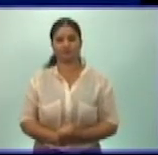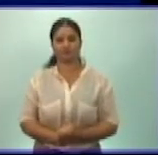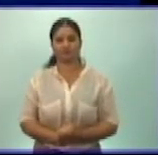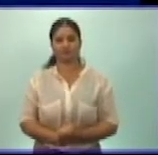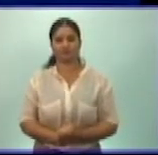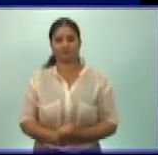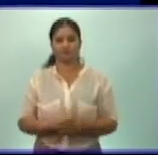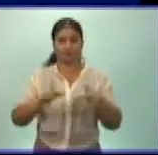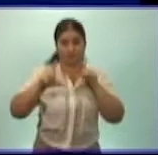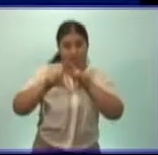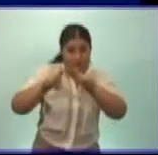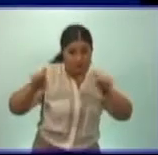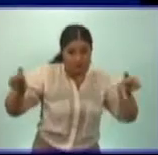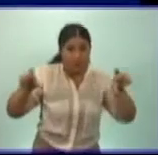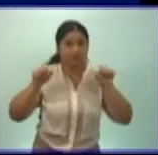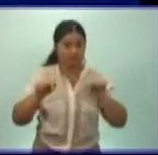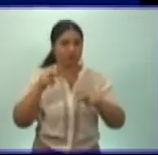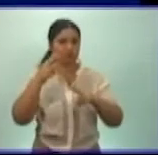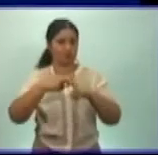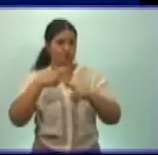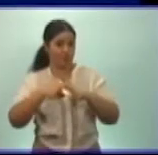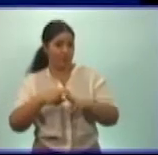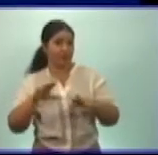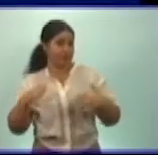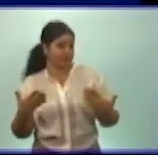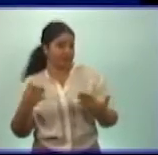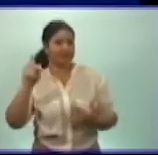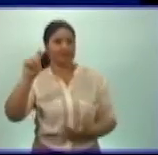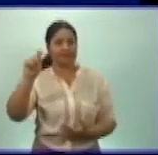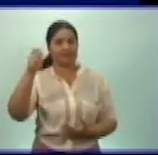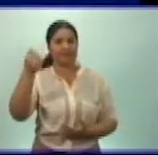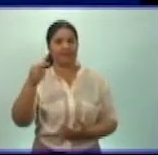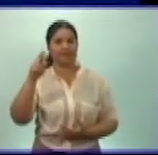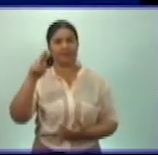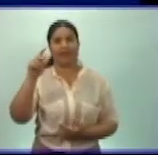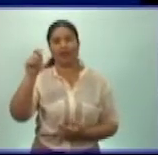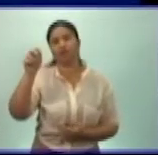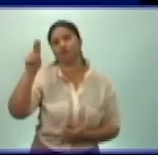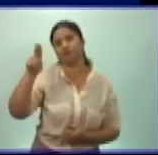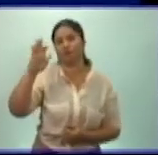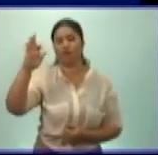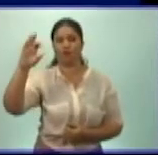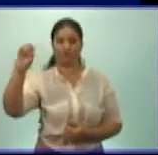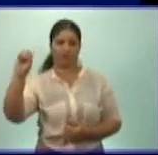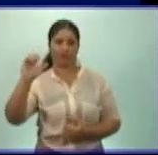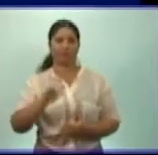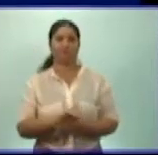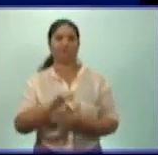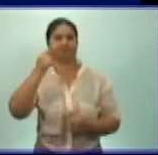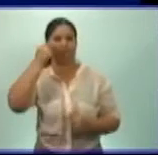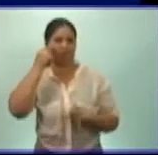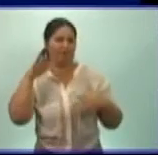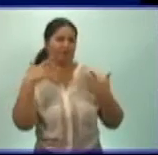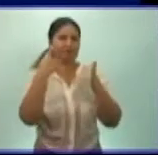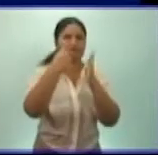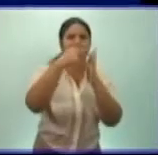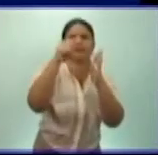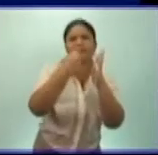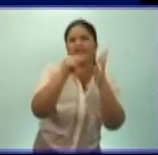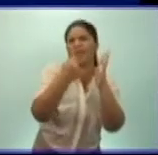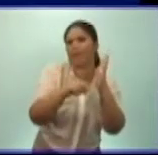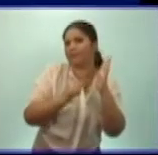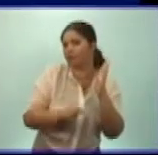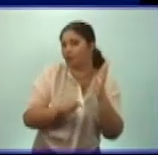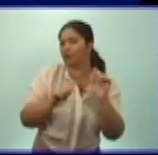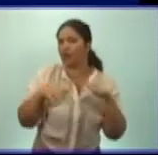bueno, regresamos al clasicismo, pero esta vez el clasicismo francés. Vamos a ver qué elementos del clasicismo griego, que ya ustedes conocen, se van